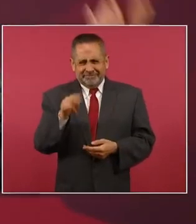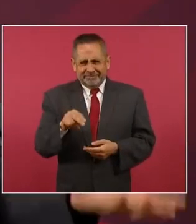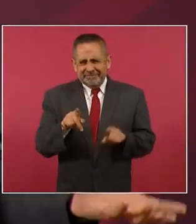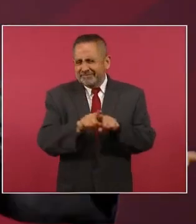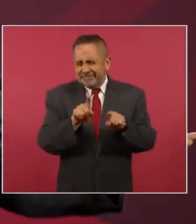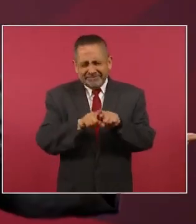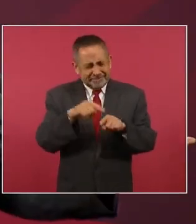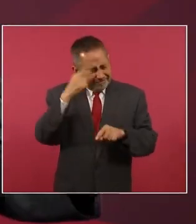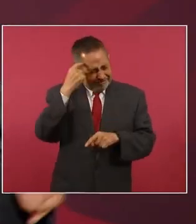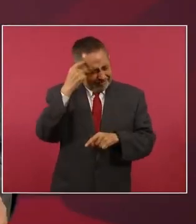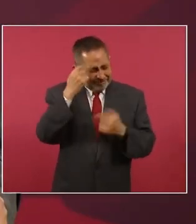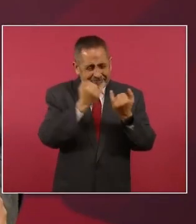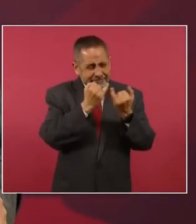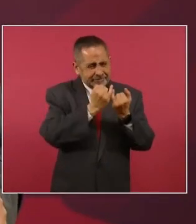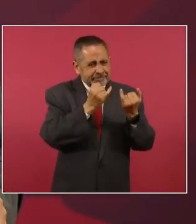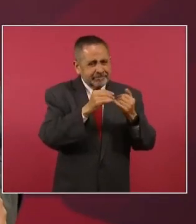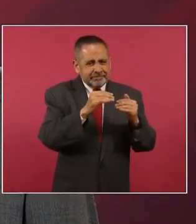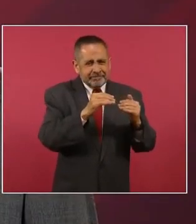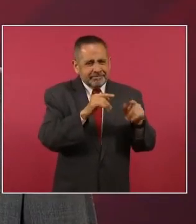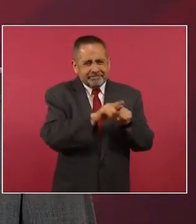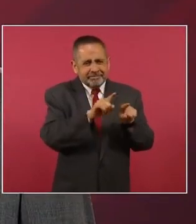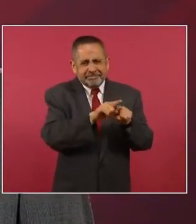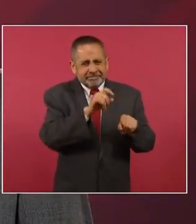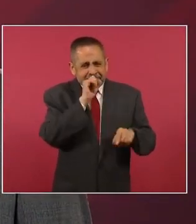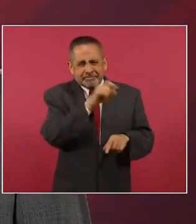es un pensamiento.